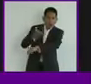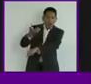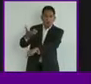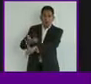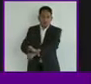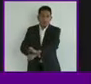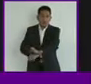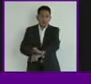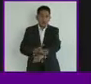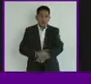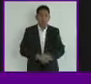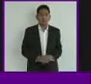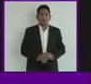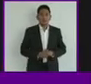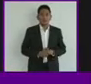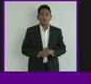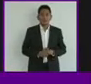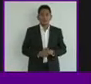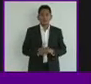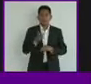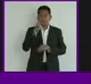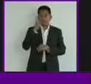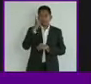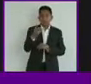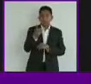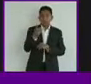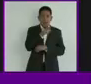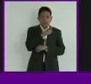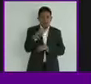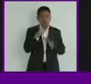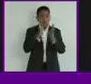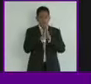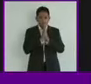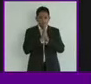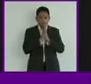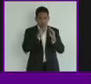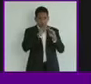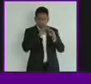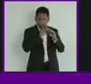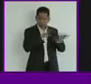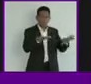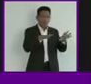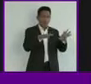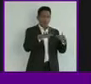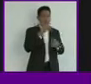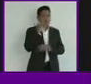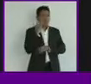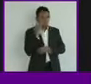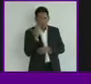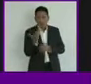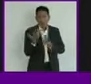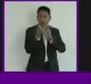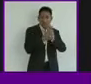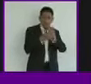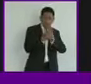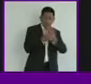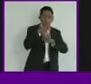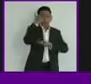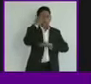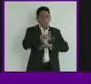este coloquio, este conversatorio, para que lo hagan de conocimiento y lo tengan propiamente ahí para que lo puedan jalar y